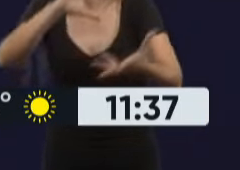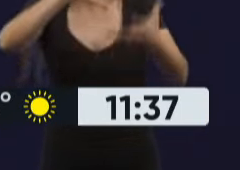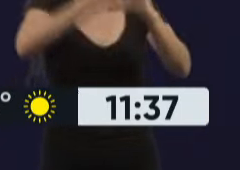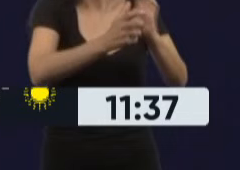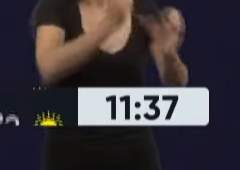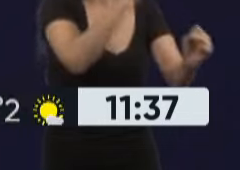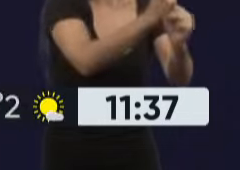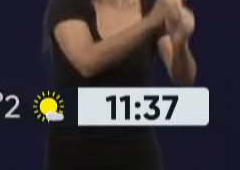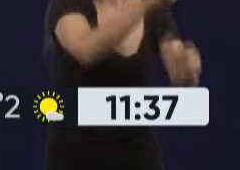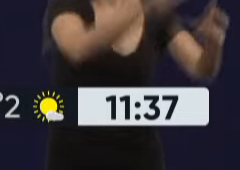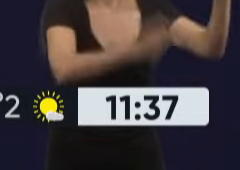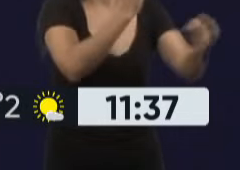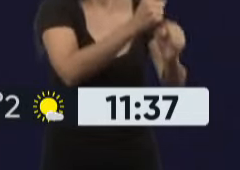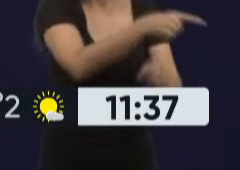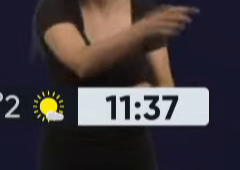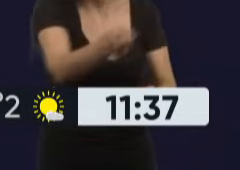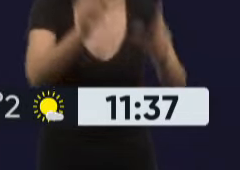funcionales